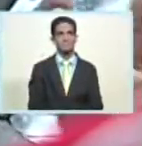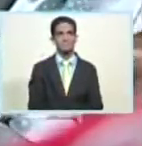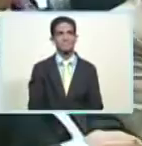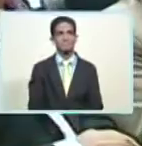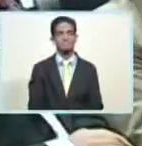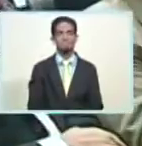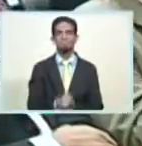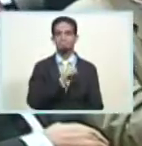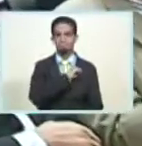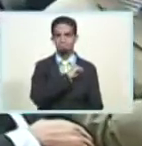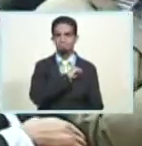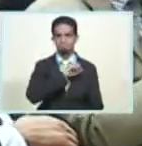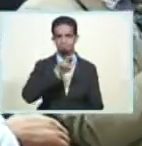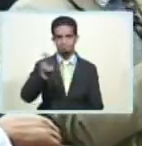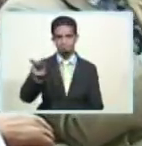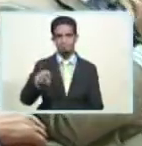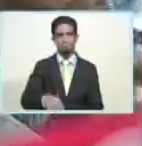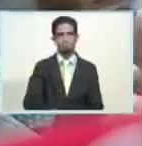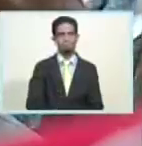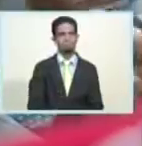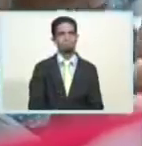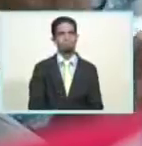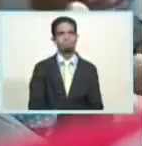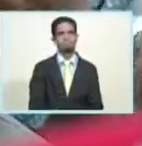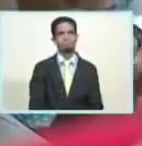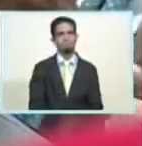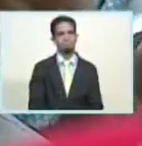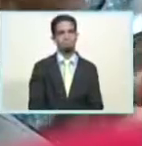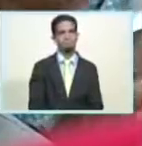Camarada comandante Julio Escalona.